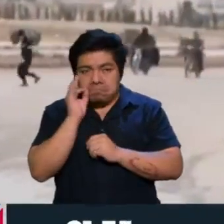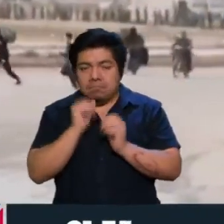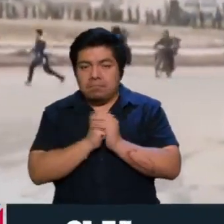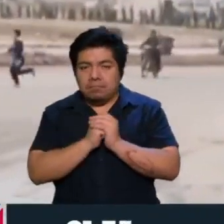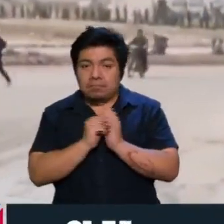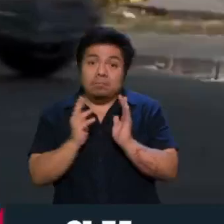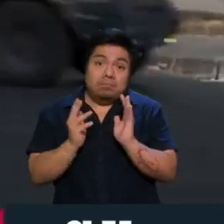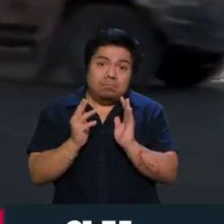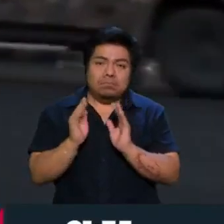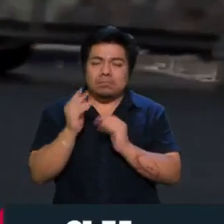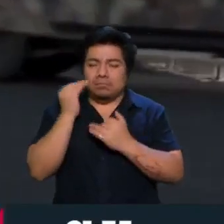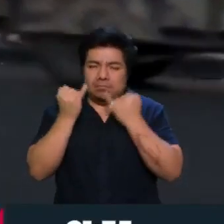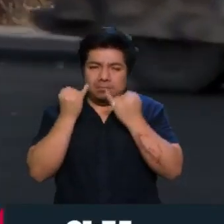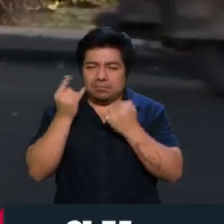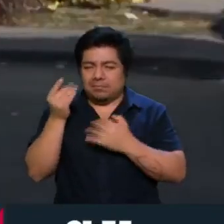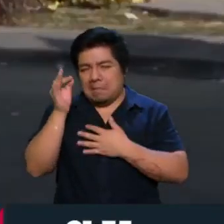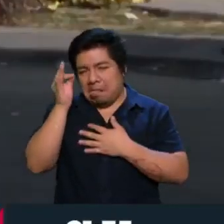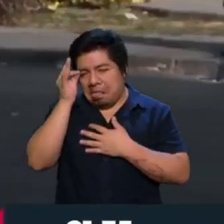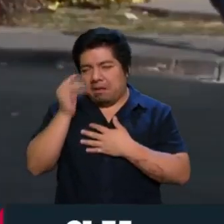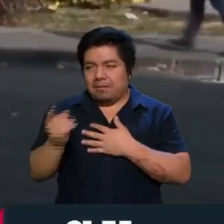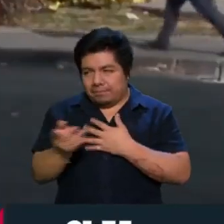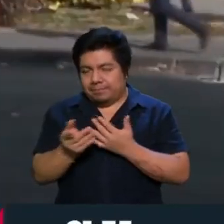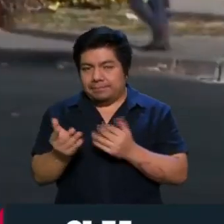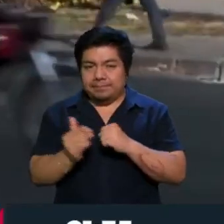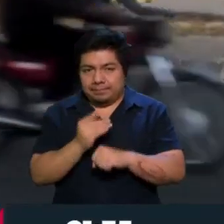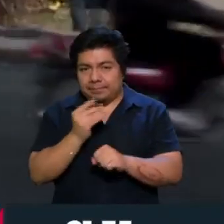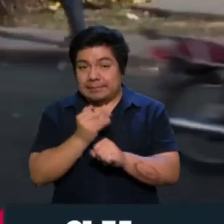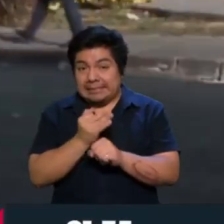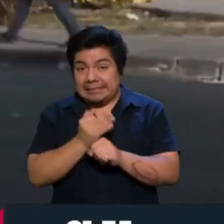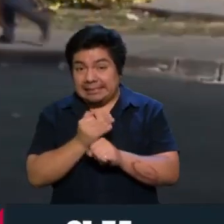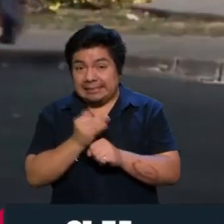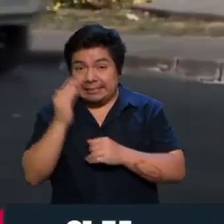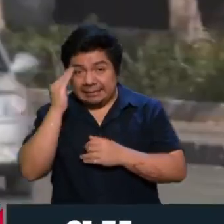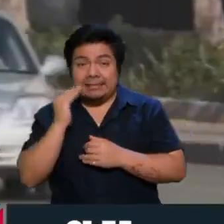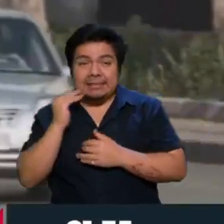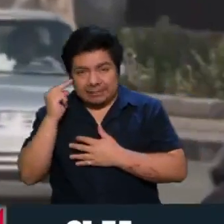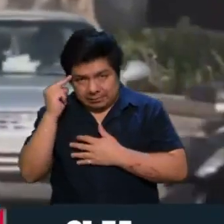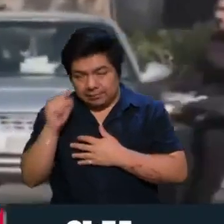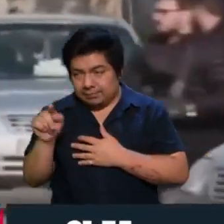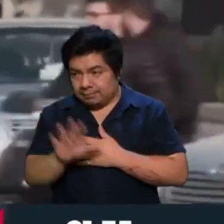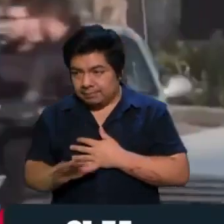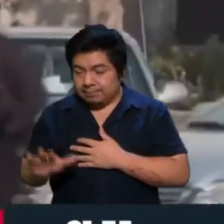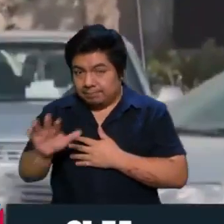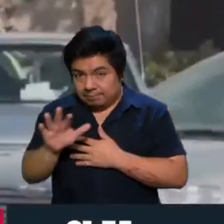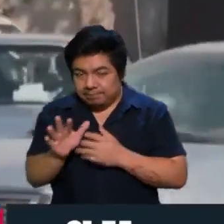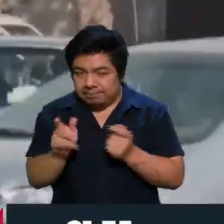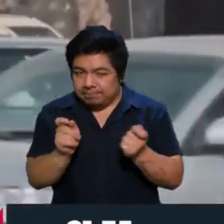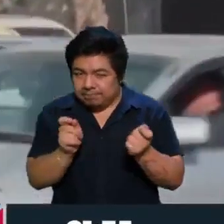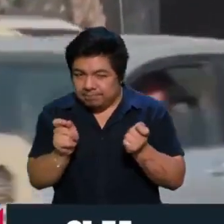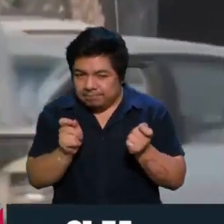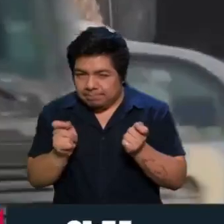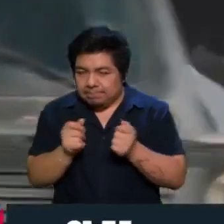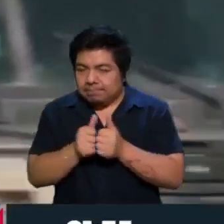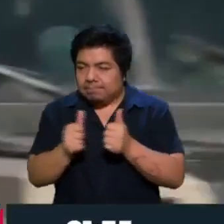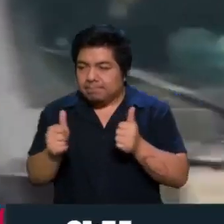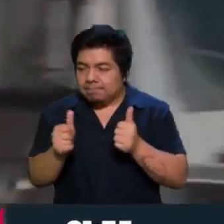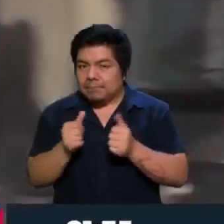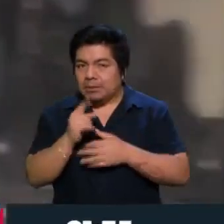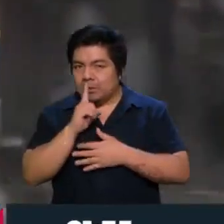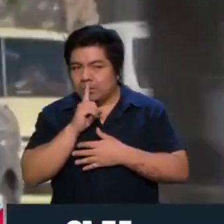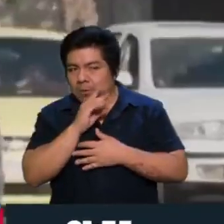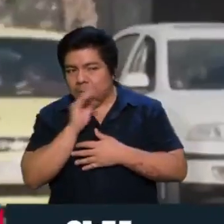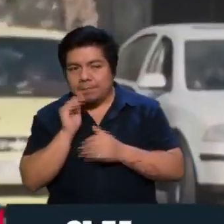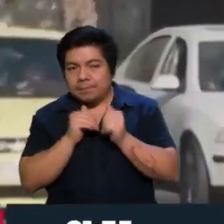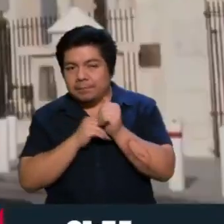sería suicida que no lo hiciera, porque sabemos que hasta ahora, por ejemplo, Corea del Norte ha logrado mantener lejos a los cuervos